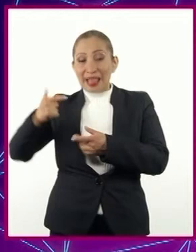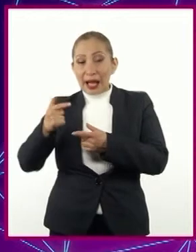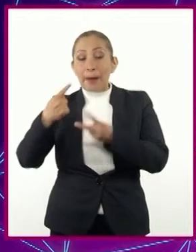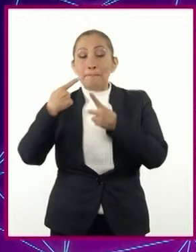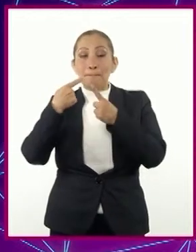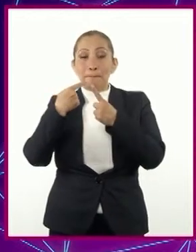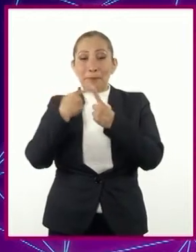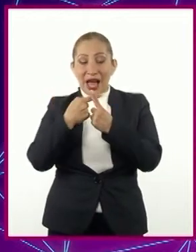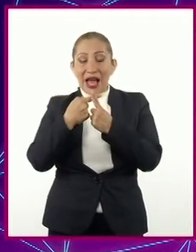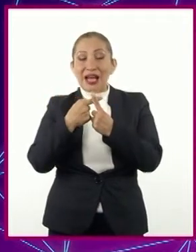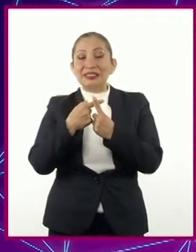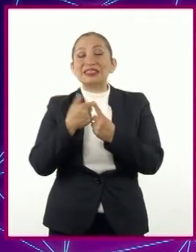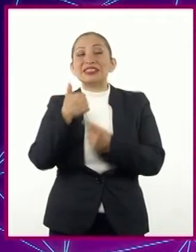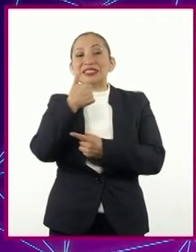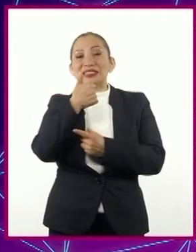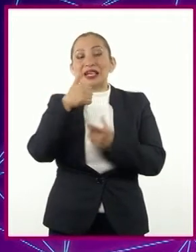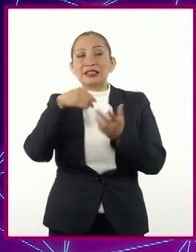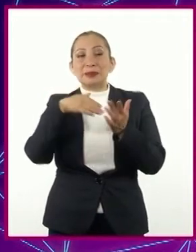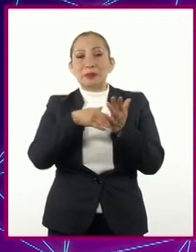la cantidad